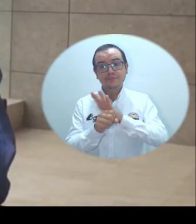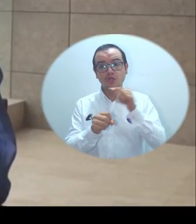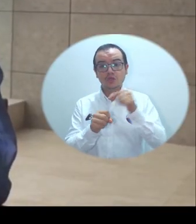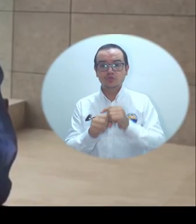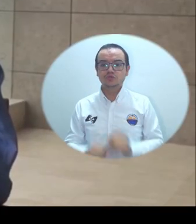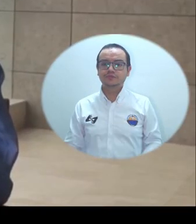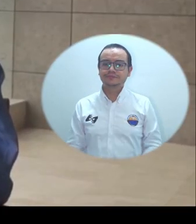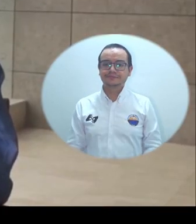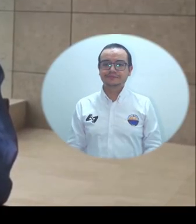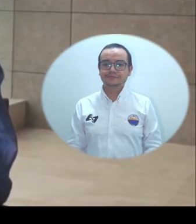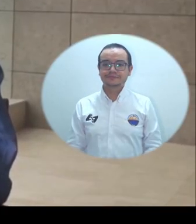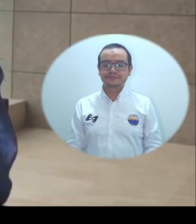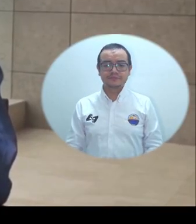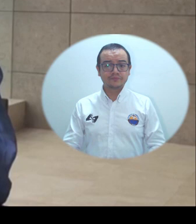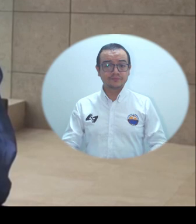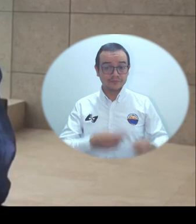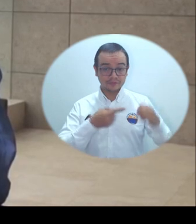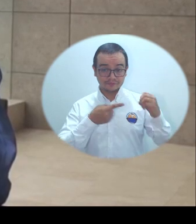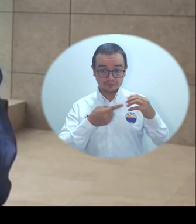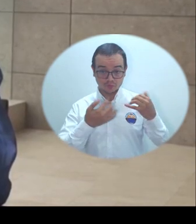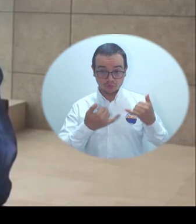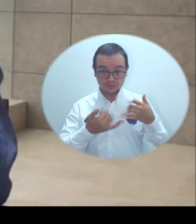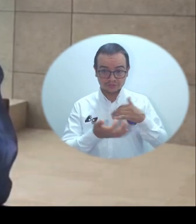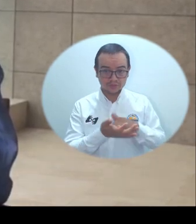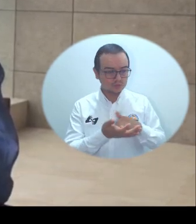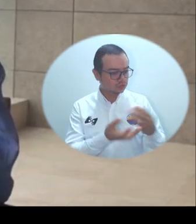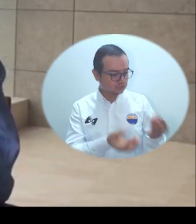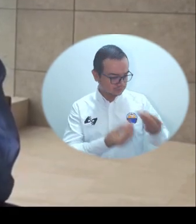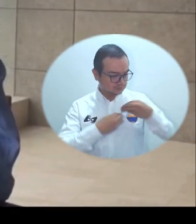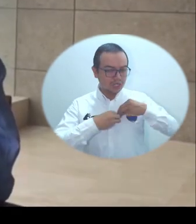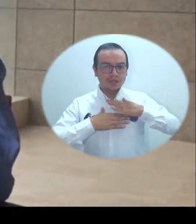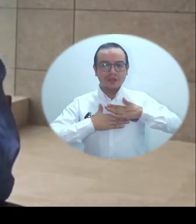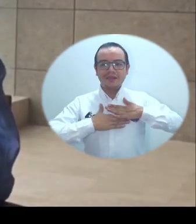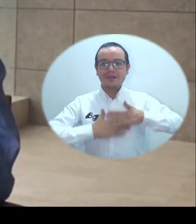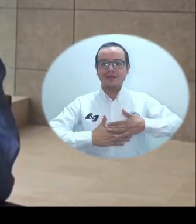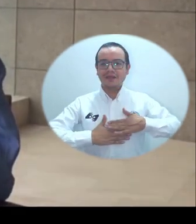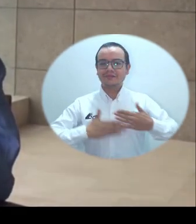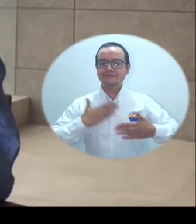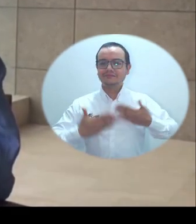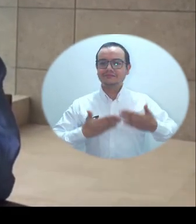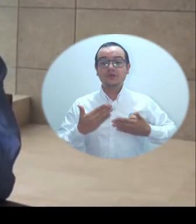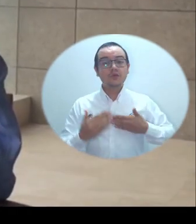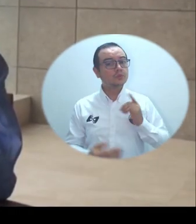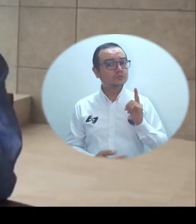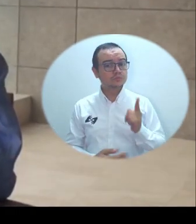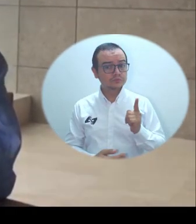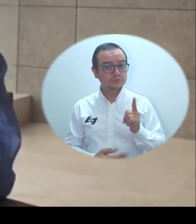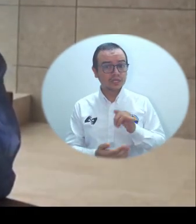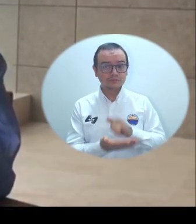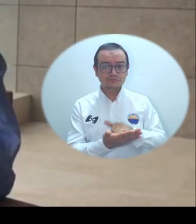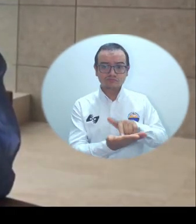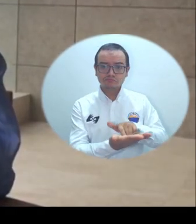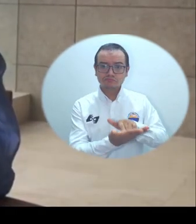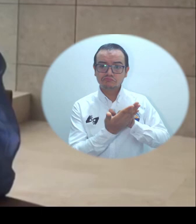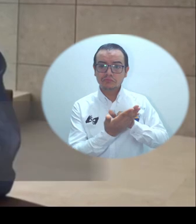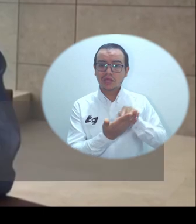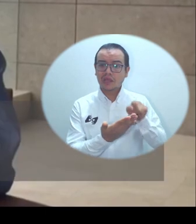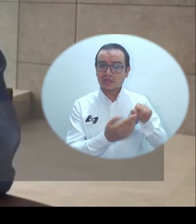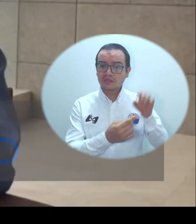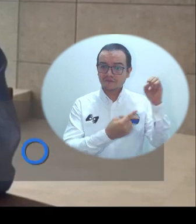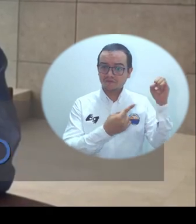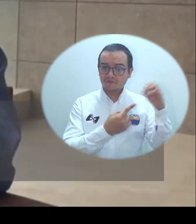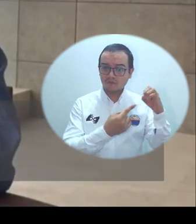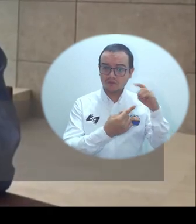Un foro como el de hoy me llena de mucha satisfacción. Primero, porque demuestra que compartiendo cada